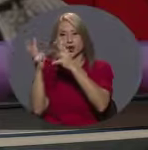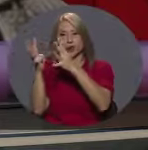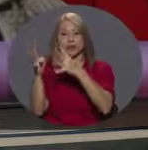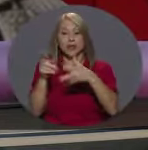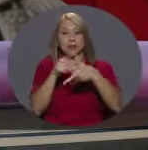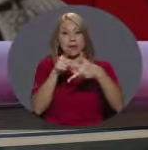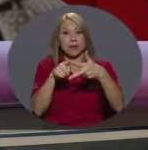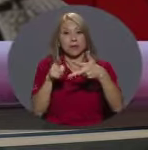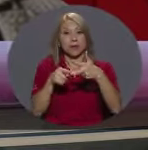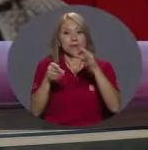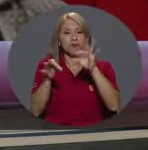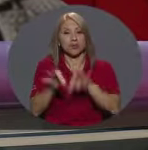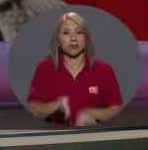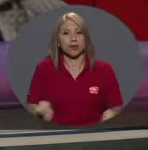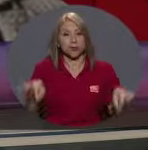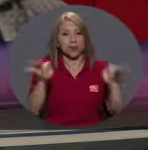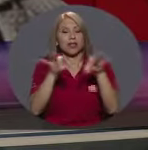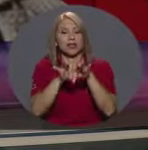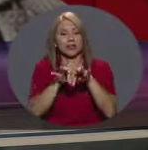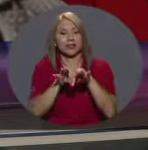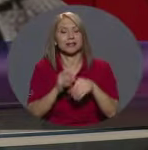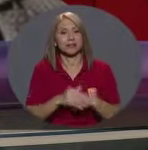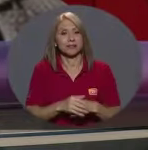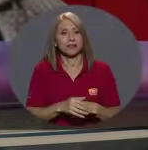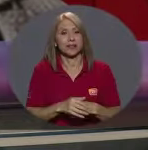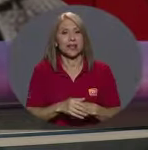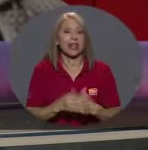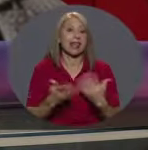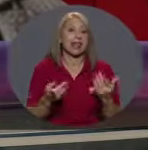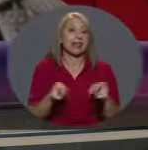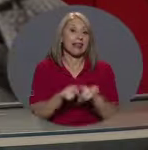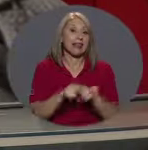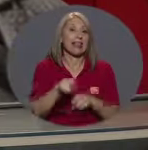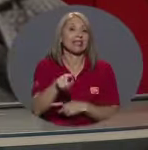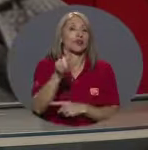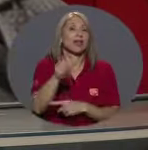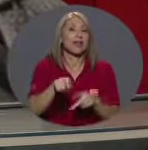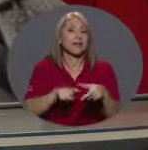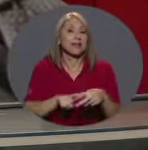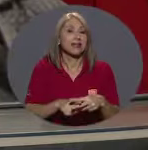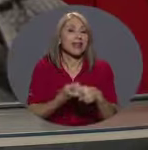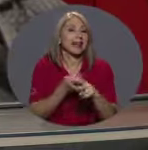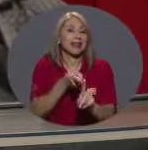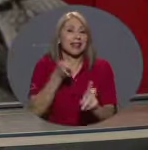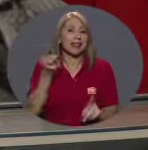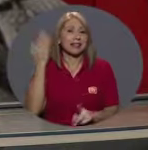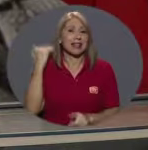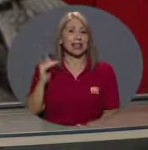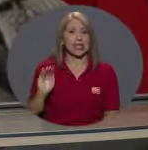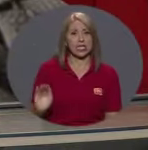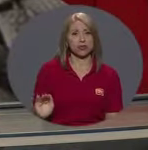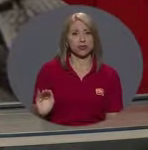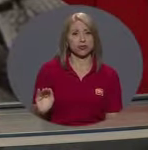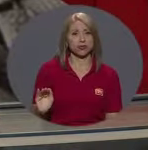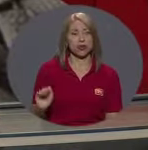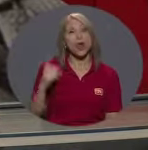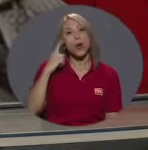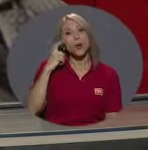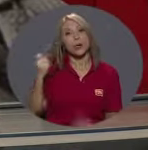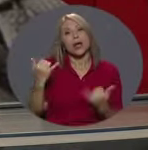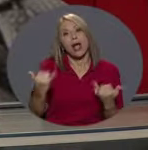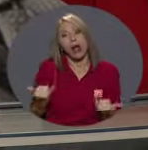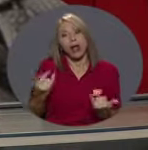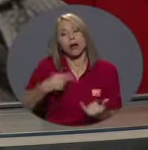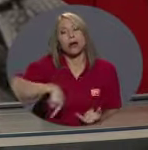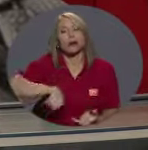que son ingredientes muy importantes, ¿verdad? Y lo que hablábamos, que eso tiene que empezar desde niños, ¿verdad? Porque ahora